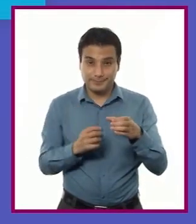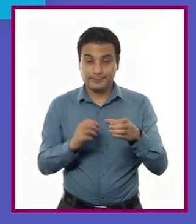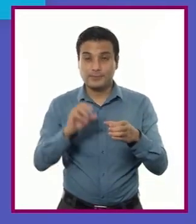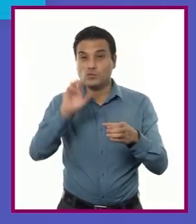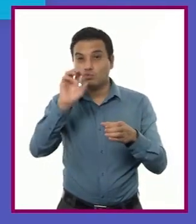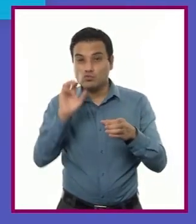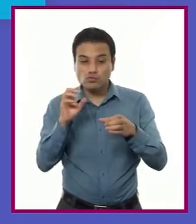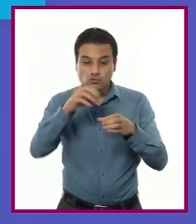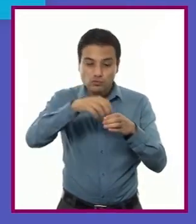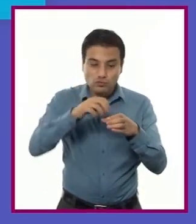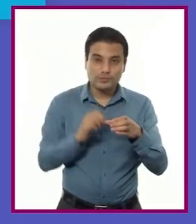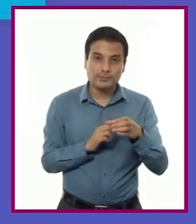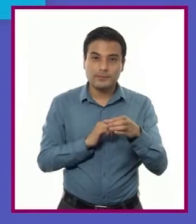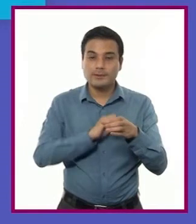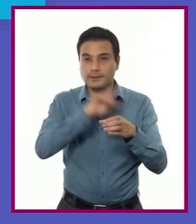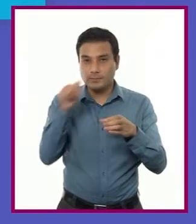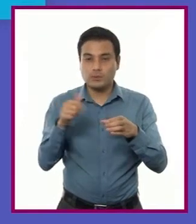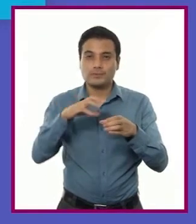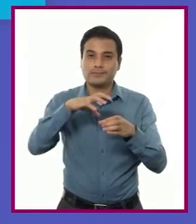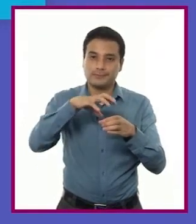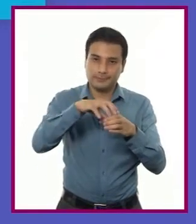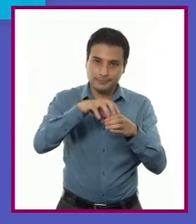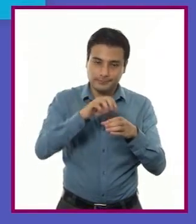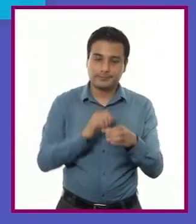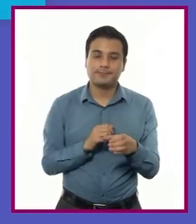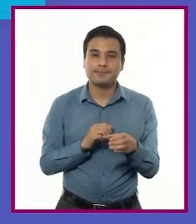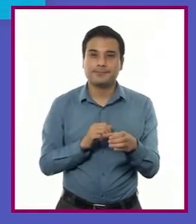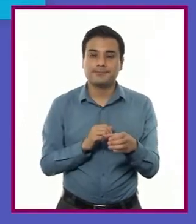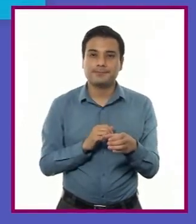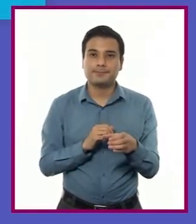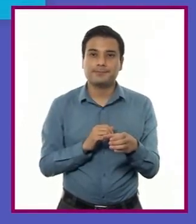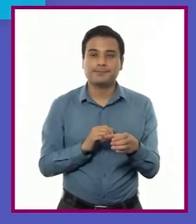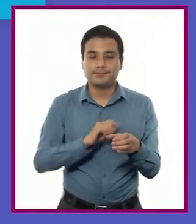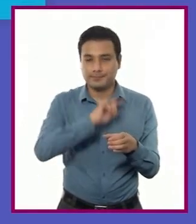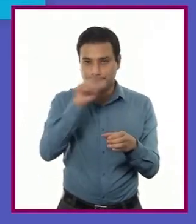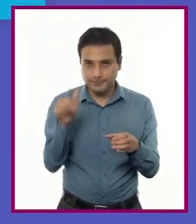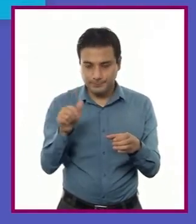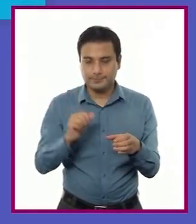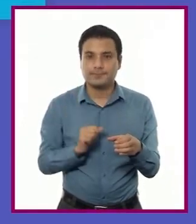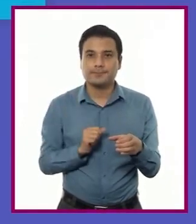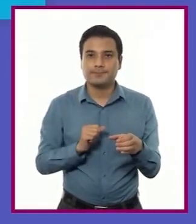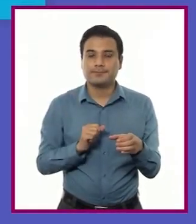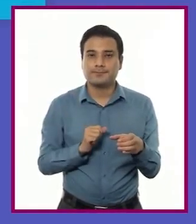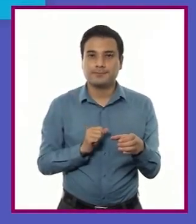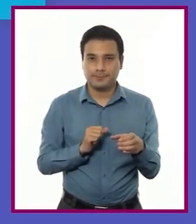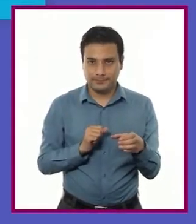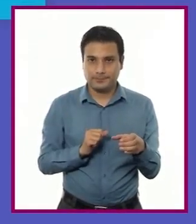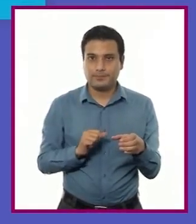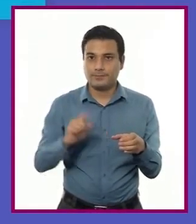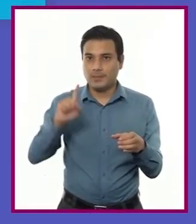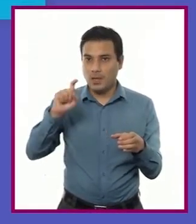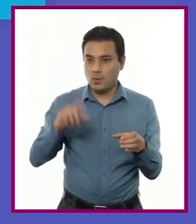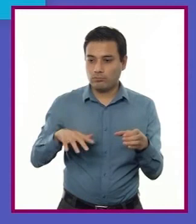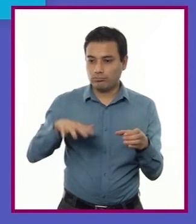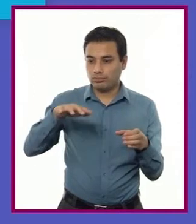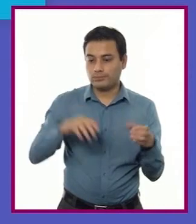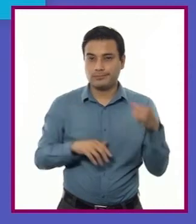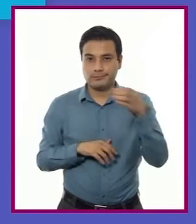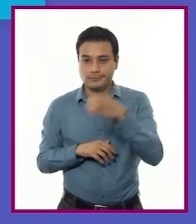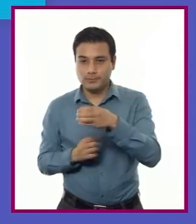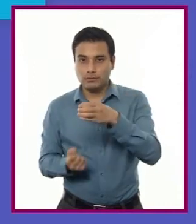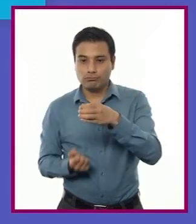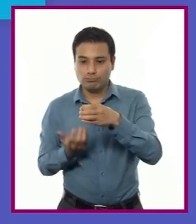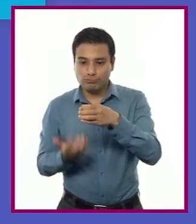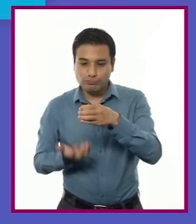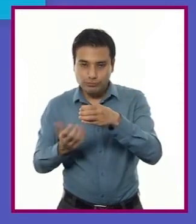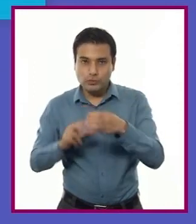bolita de naftalina. Después tapamos el frasco. Posteriormente lo pusimos a baño María hasta alcanzar